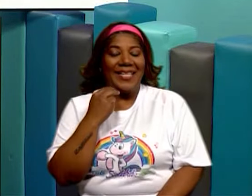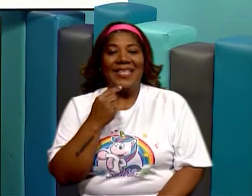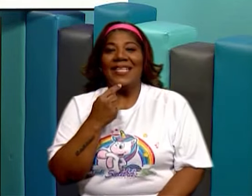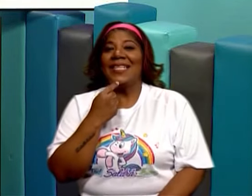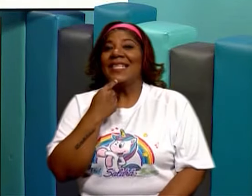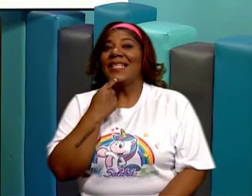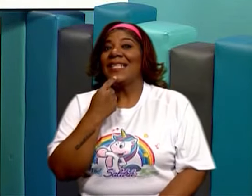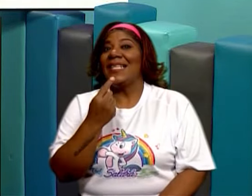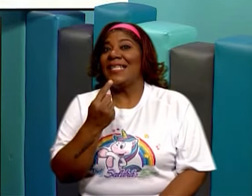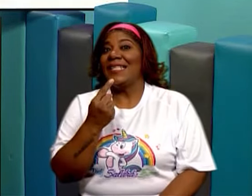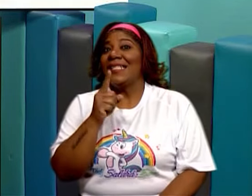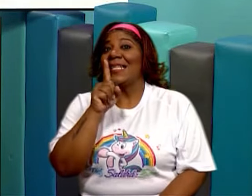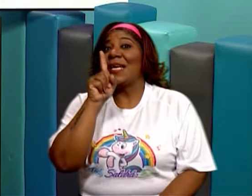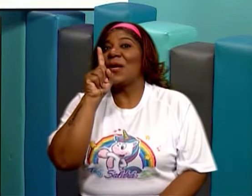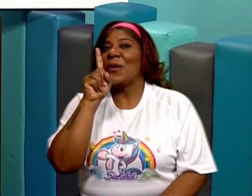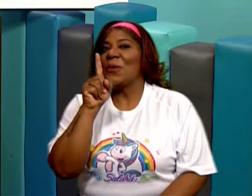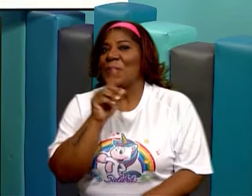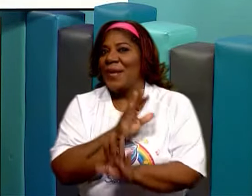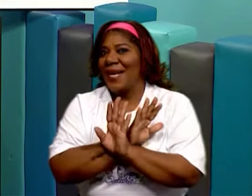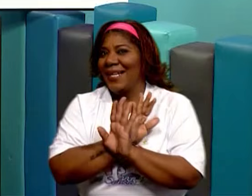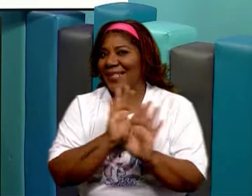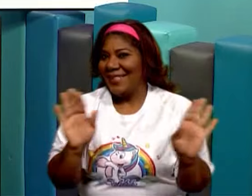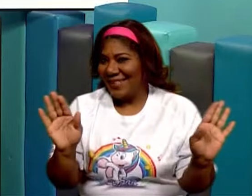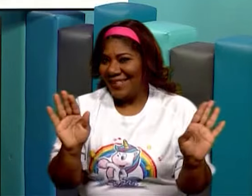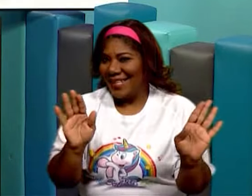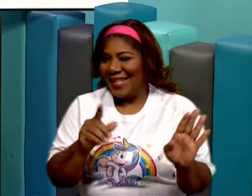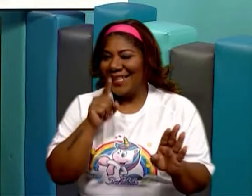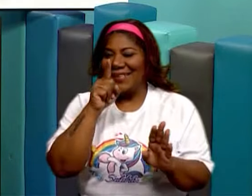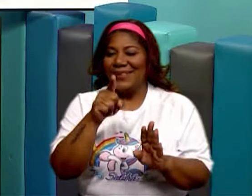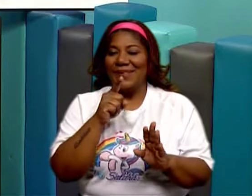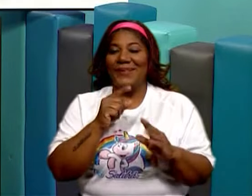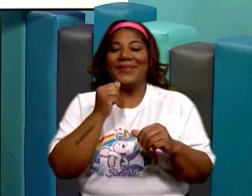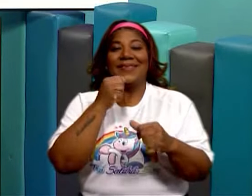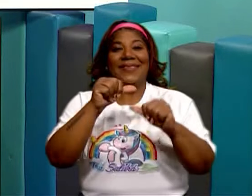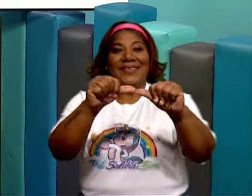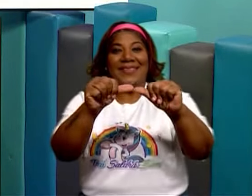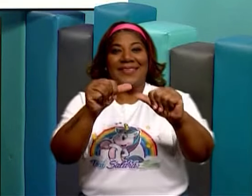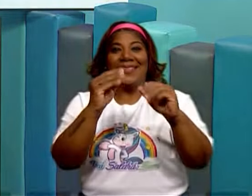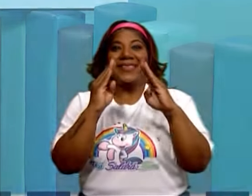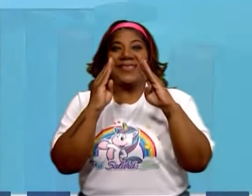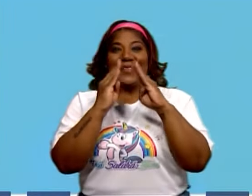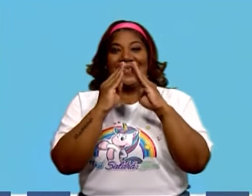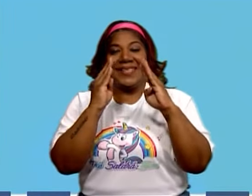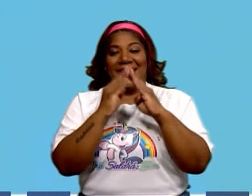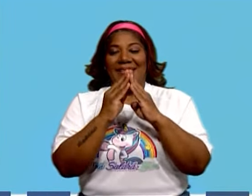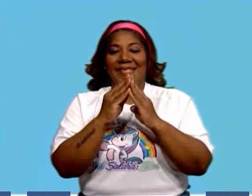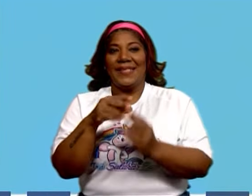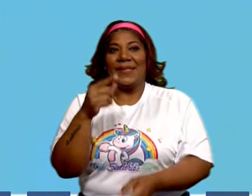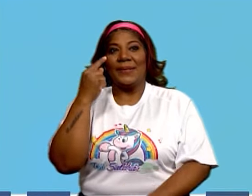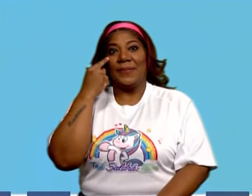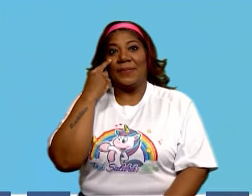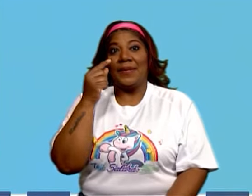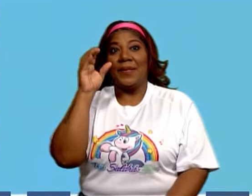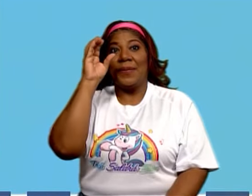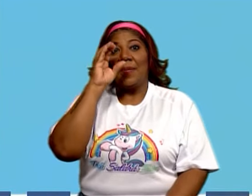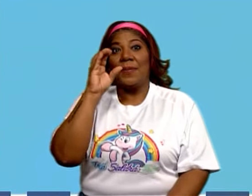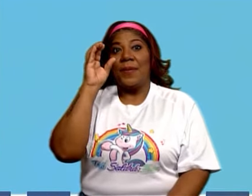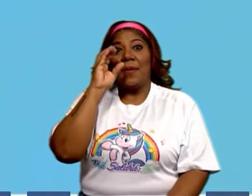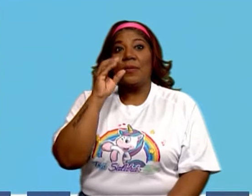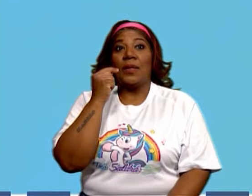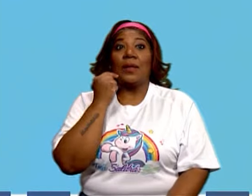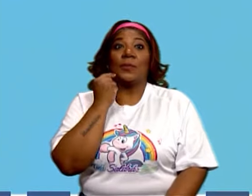dos, te voy a dar todas las respuestas. Y esto es para que lo hagas en casa y te puedas divertir. Ok, vamos a